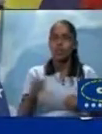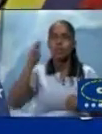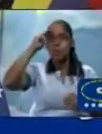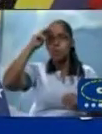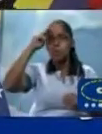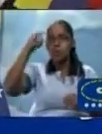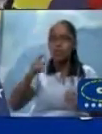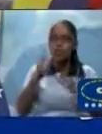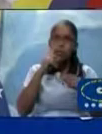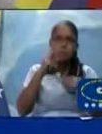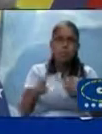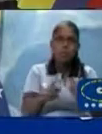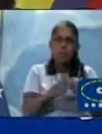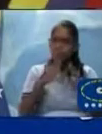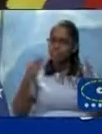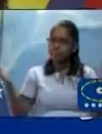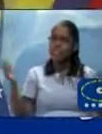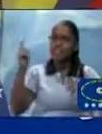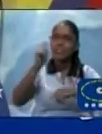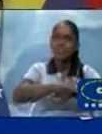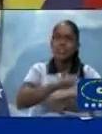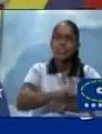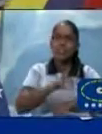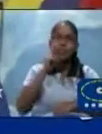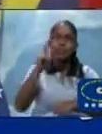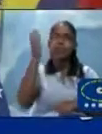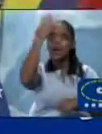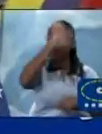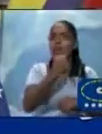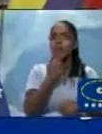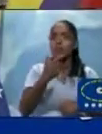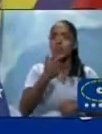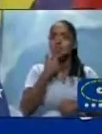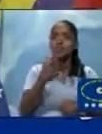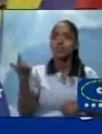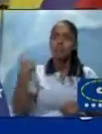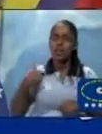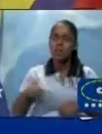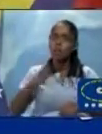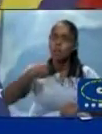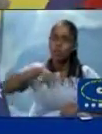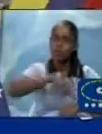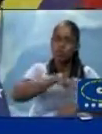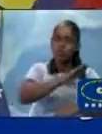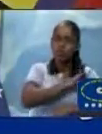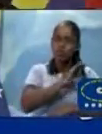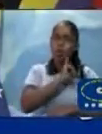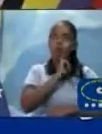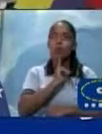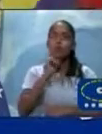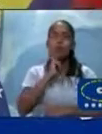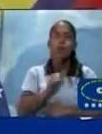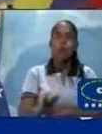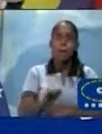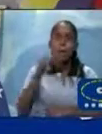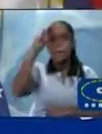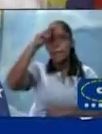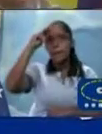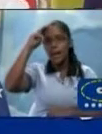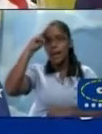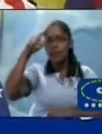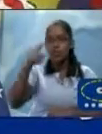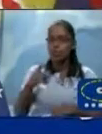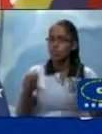maestro, mira qué tremendo templo, mira qué hermosura tenemos nosotros los judíos. Maestro, esto no